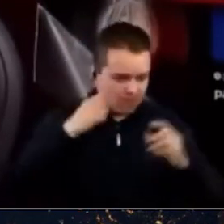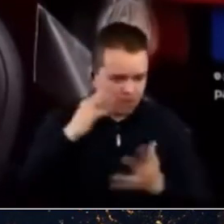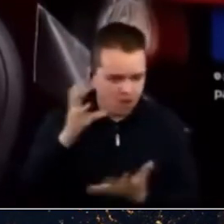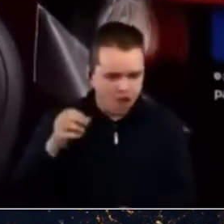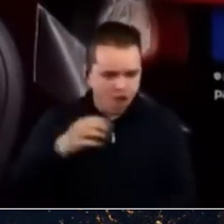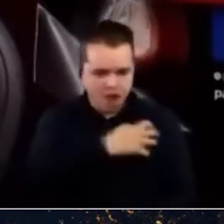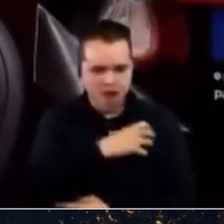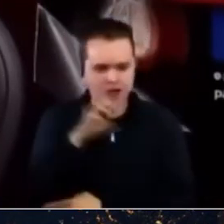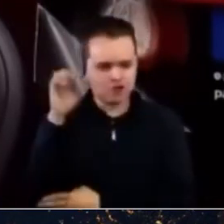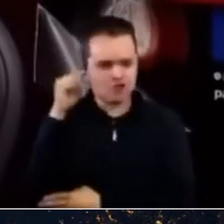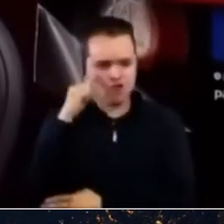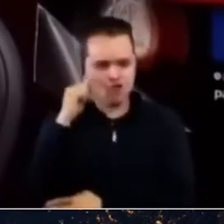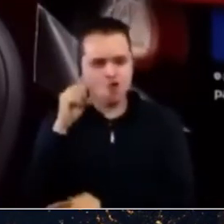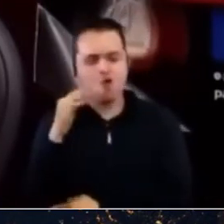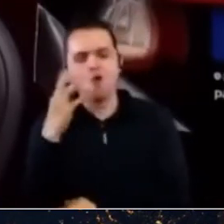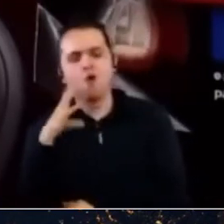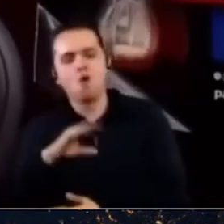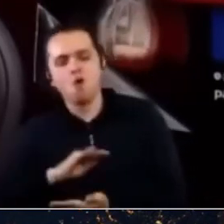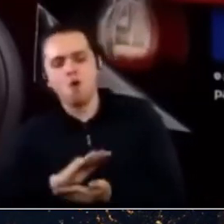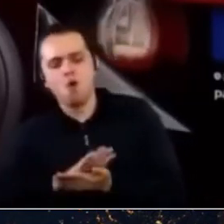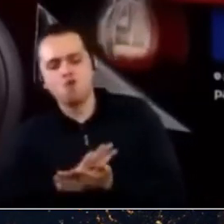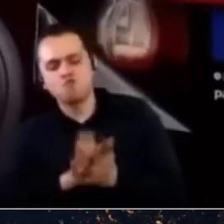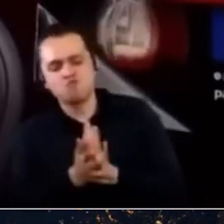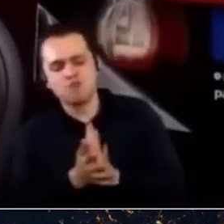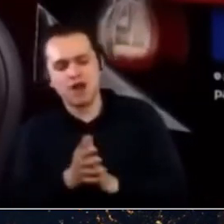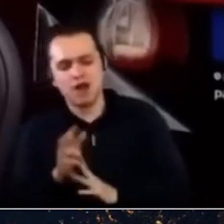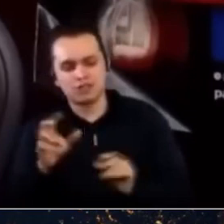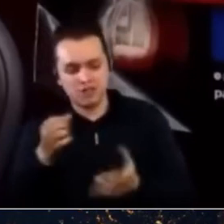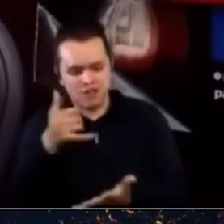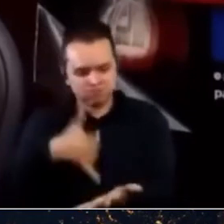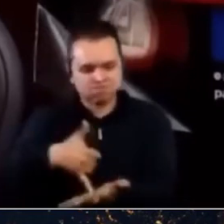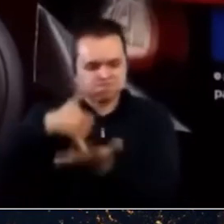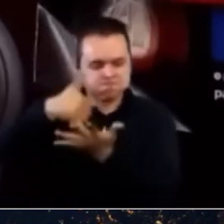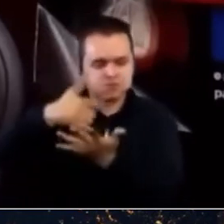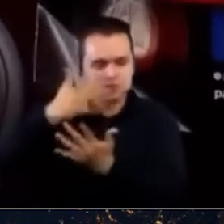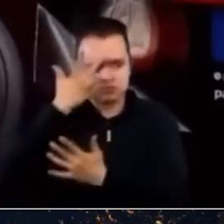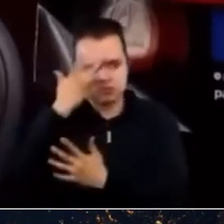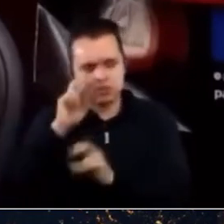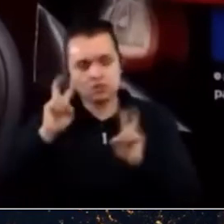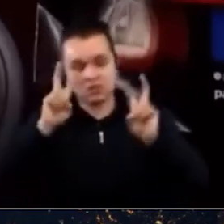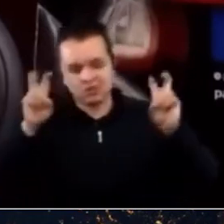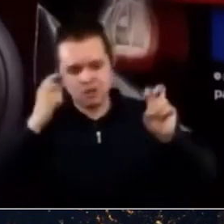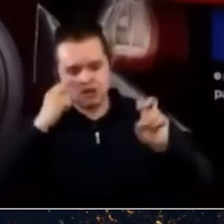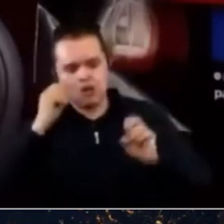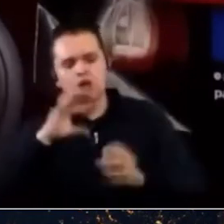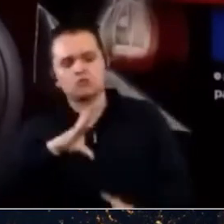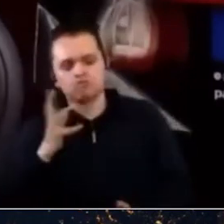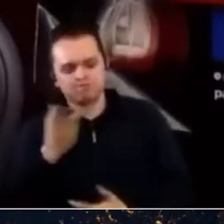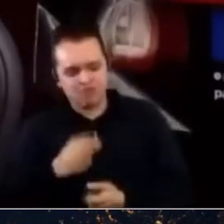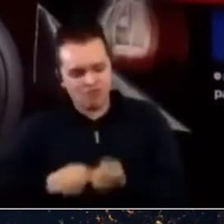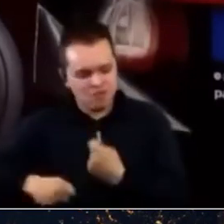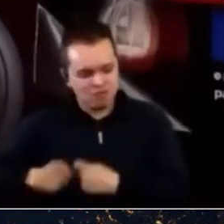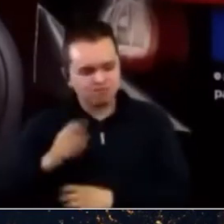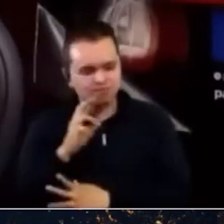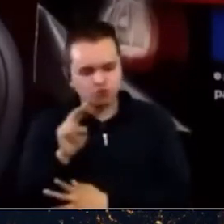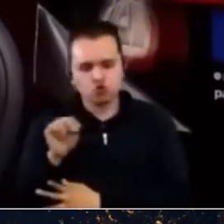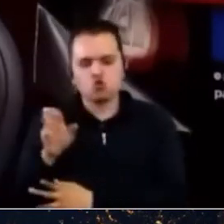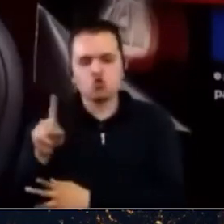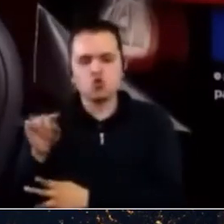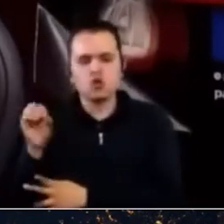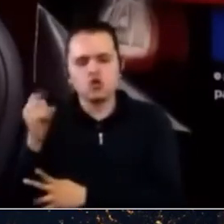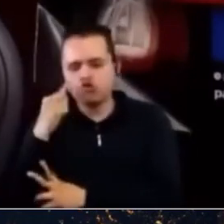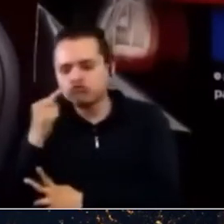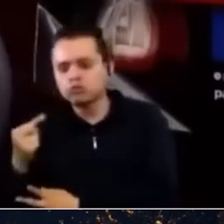un Nobel de Paz, Santos, entre comillas, porque también fue producto de un negocio con los noruegos,